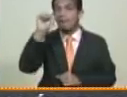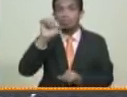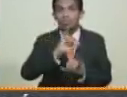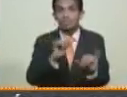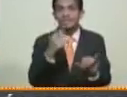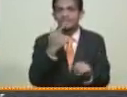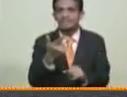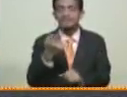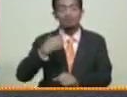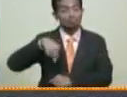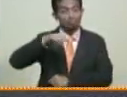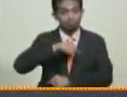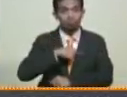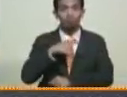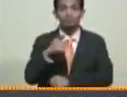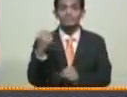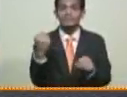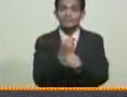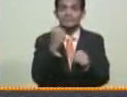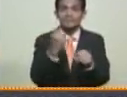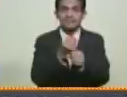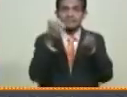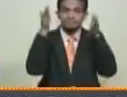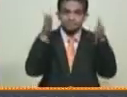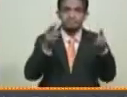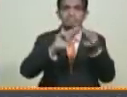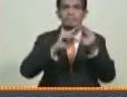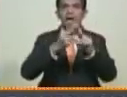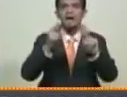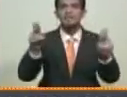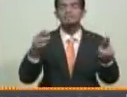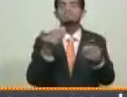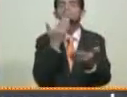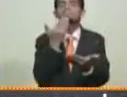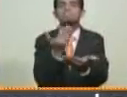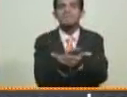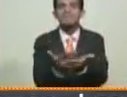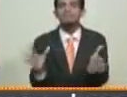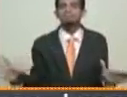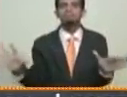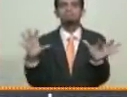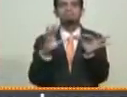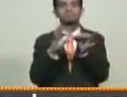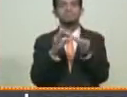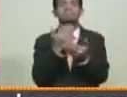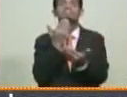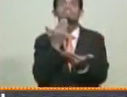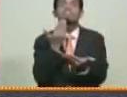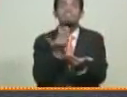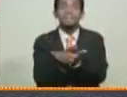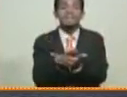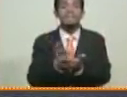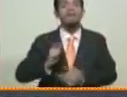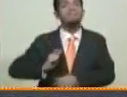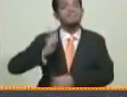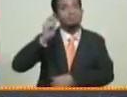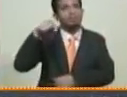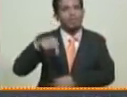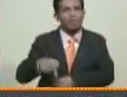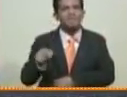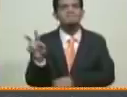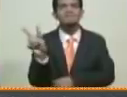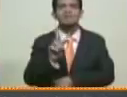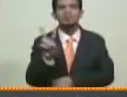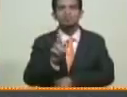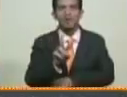de pacificación, y ha pedido y reconciliación, y ha pedido a la Asamblea Nacional Constituyente y a la Comisión